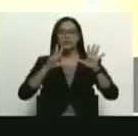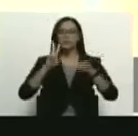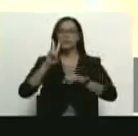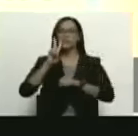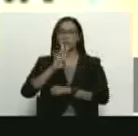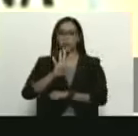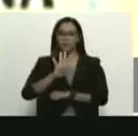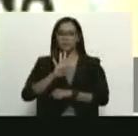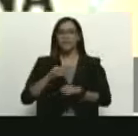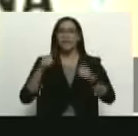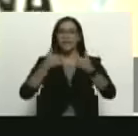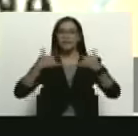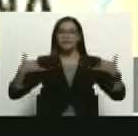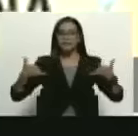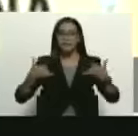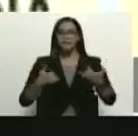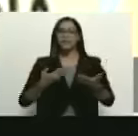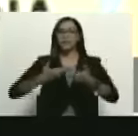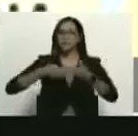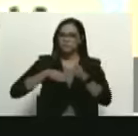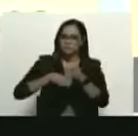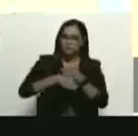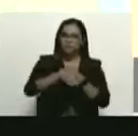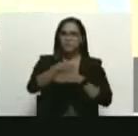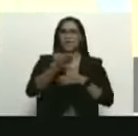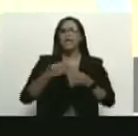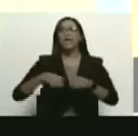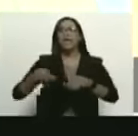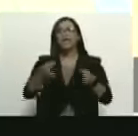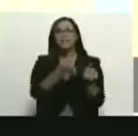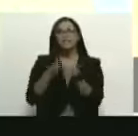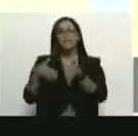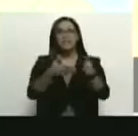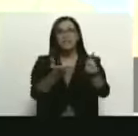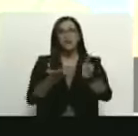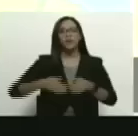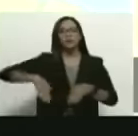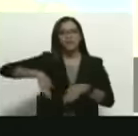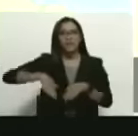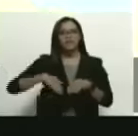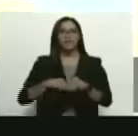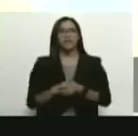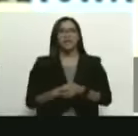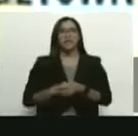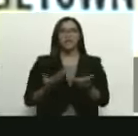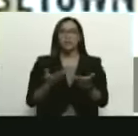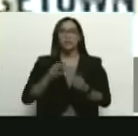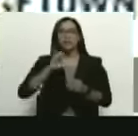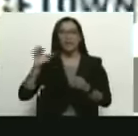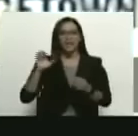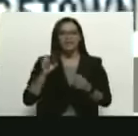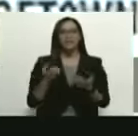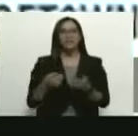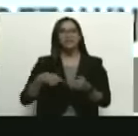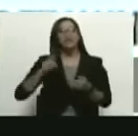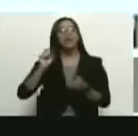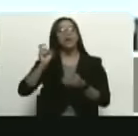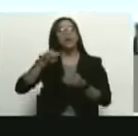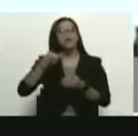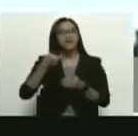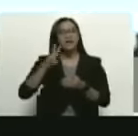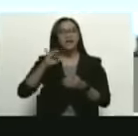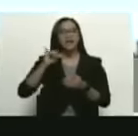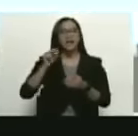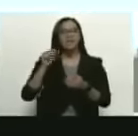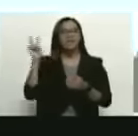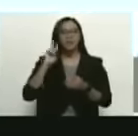Esta línea corre a lo largo del río Esequibo. Todo al oeste del río es la Guayana venezolana y así lo